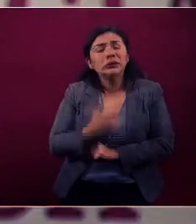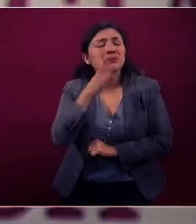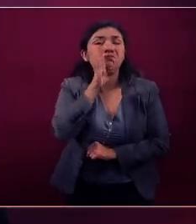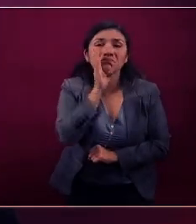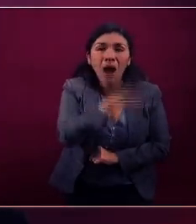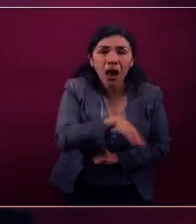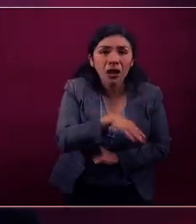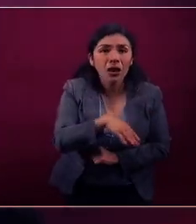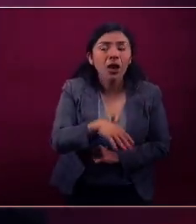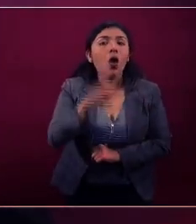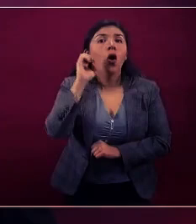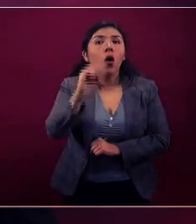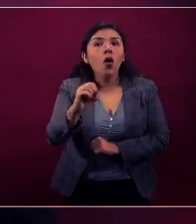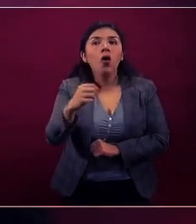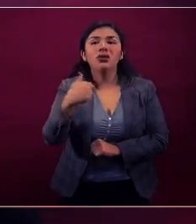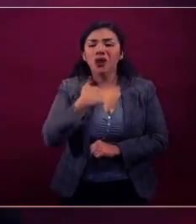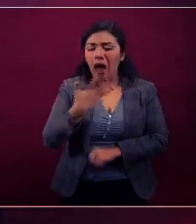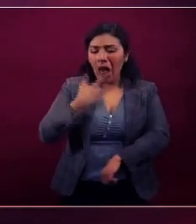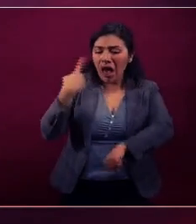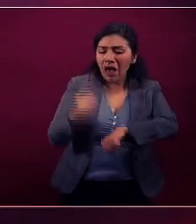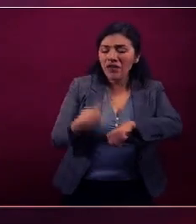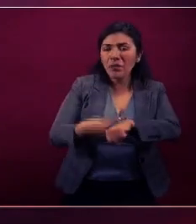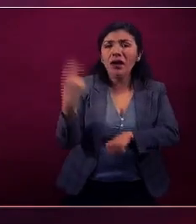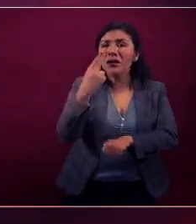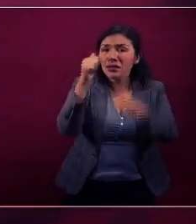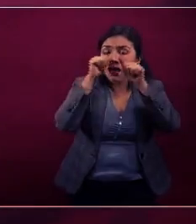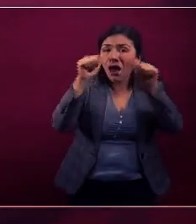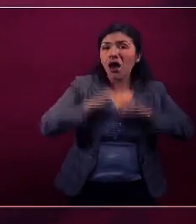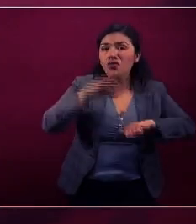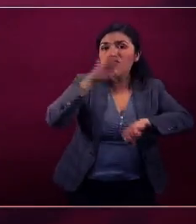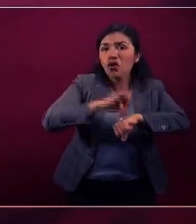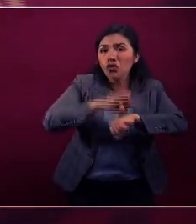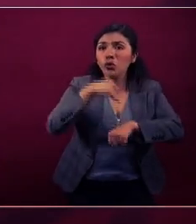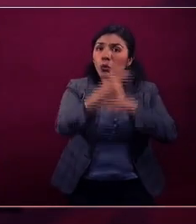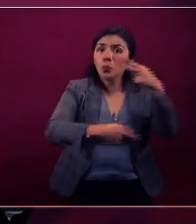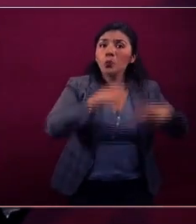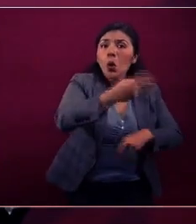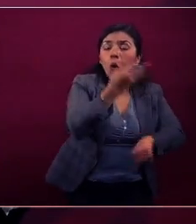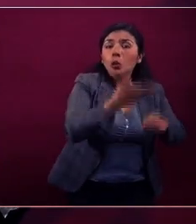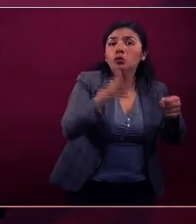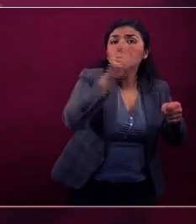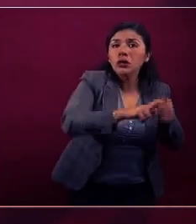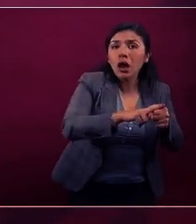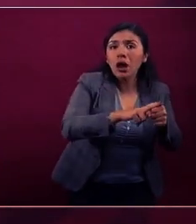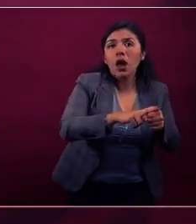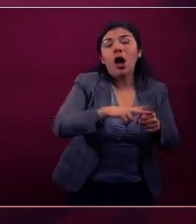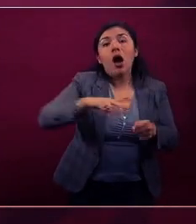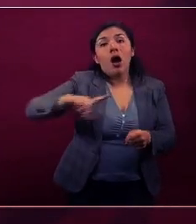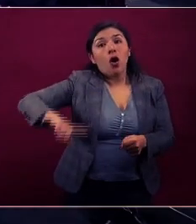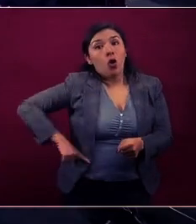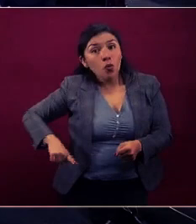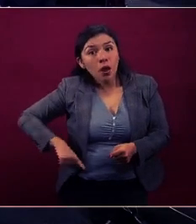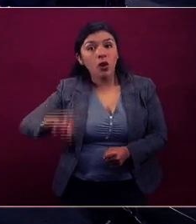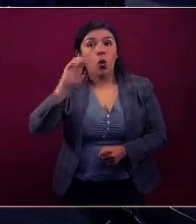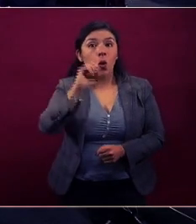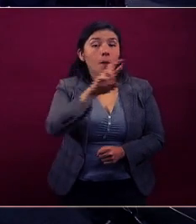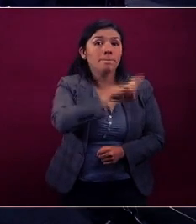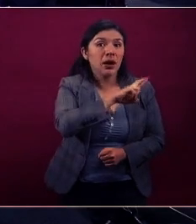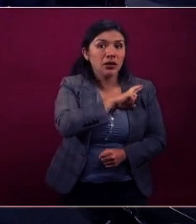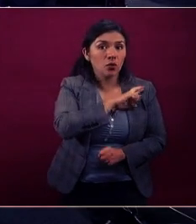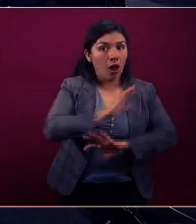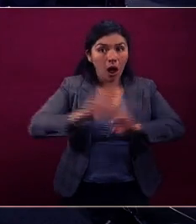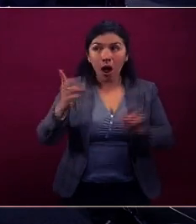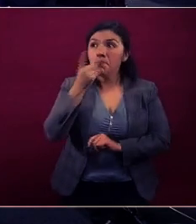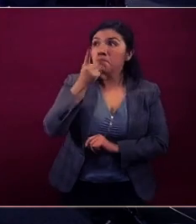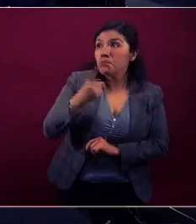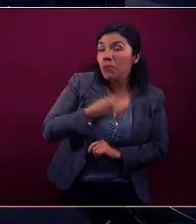o tengo esto y necesito que me atiendas. Voy al hospital público o voy al hospital privado, es lo que necesitas tú